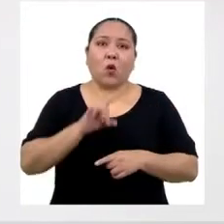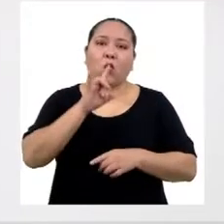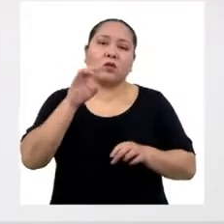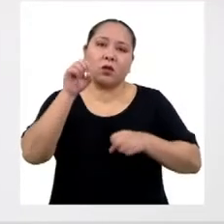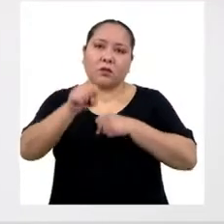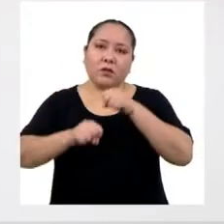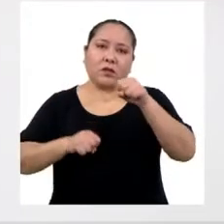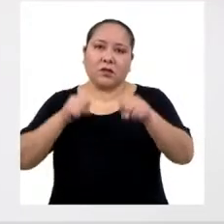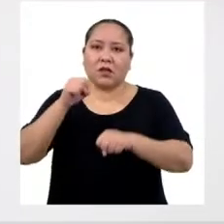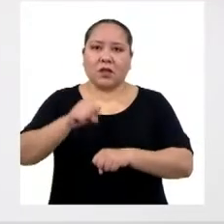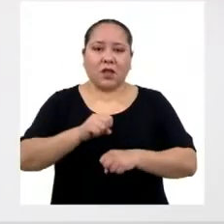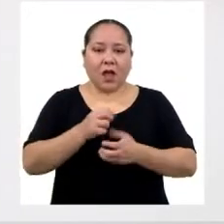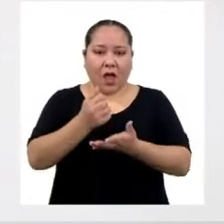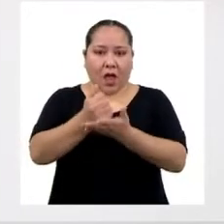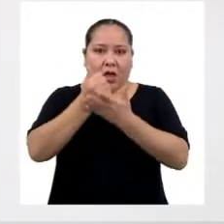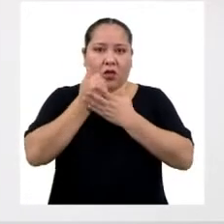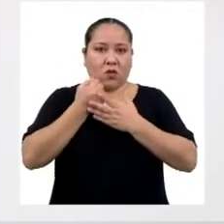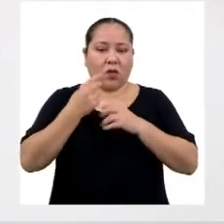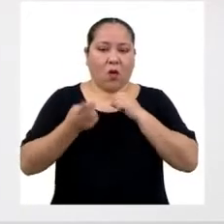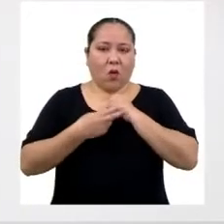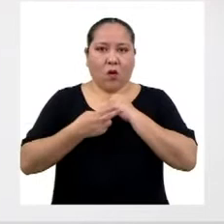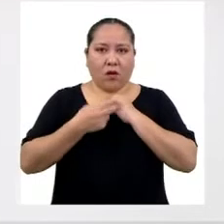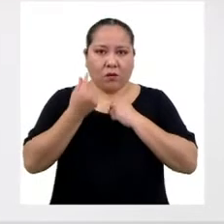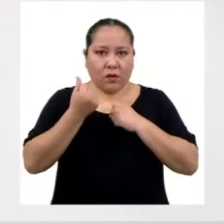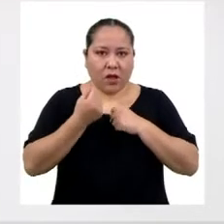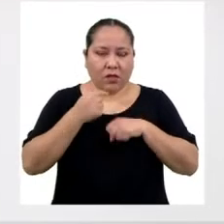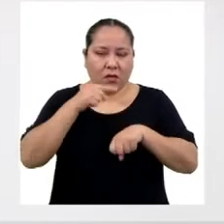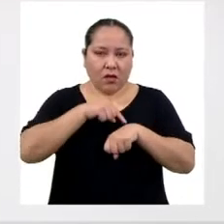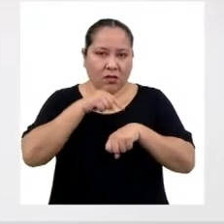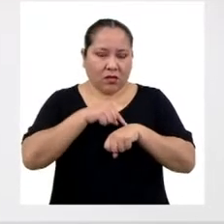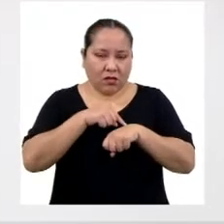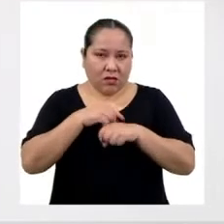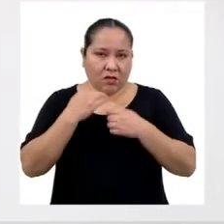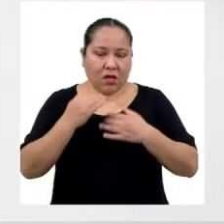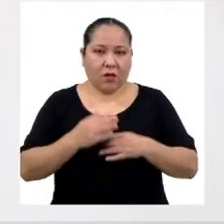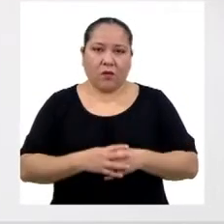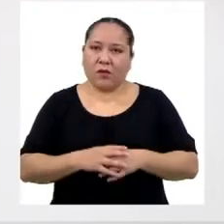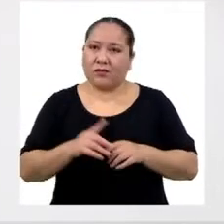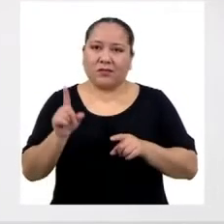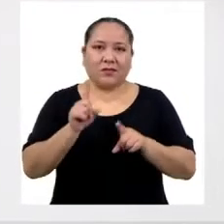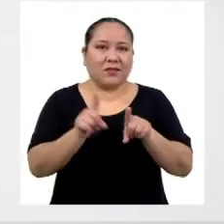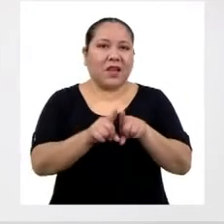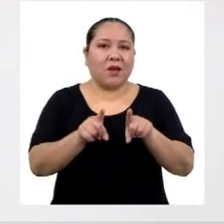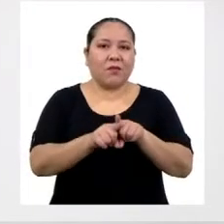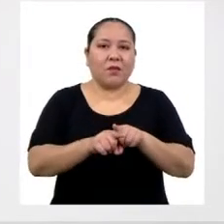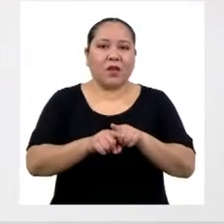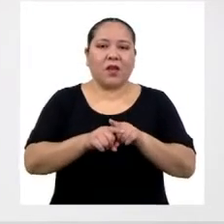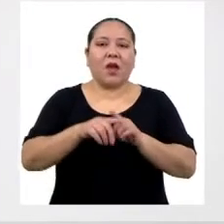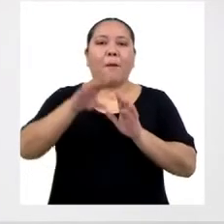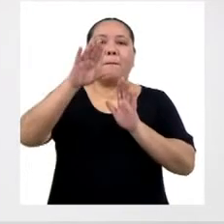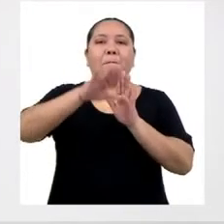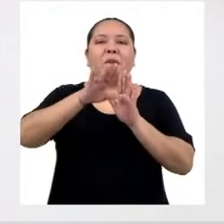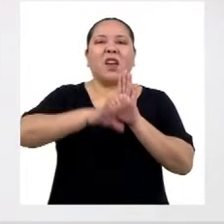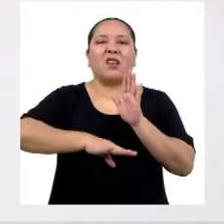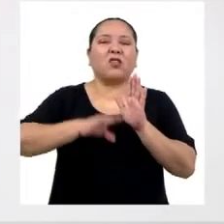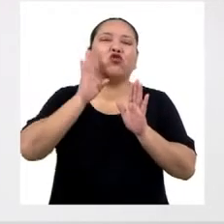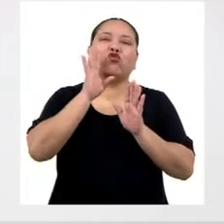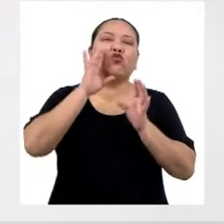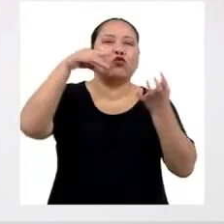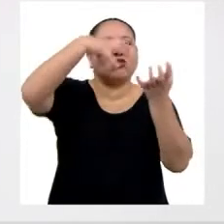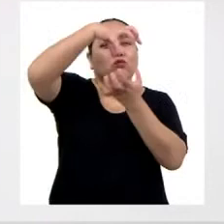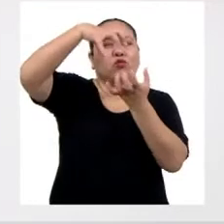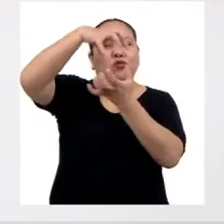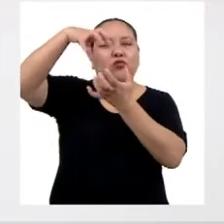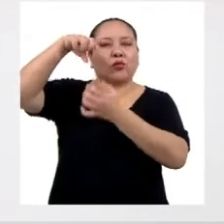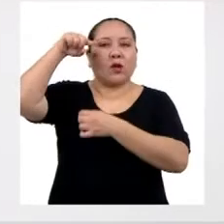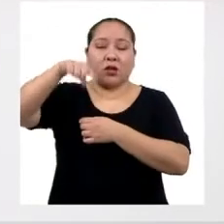no solamente nos ayudará a ahorrar dinero y tiempo, también reducirá los niveles de contaminación. Eso ya